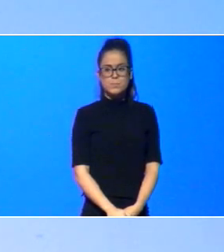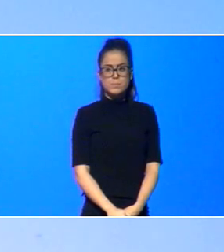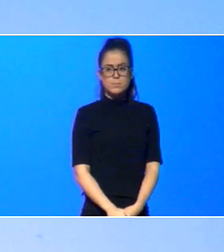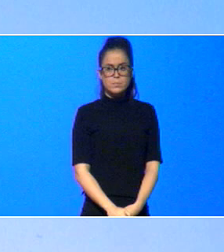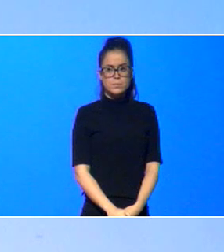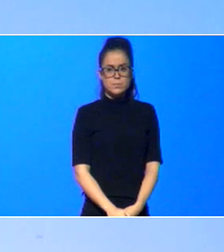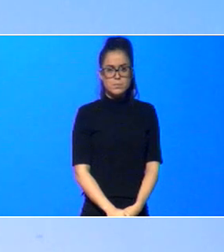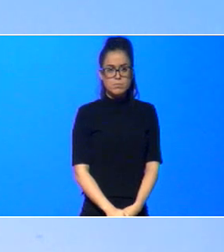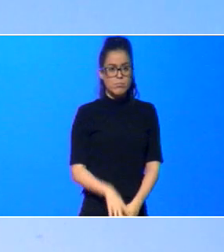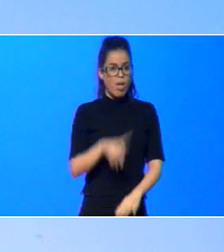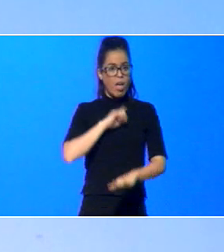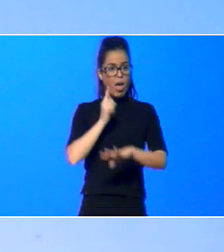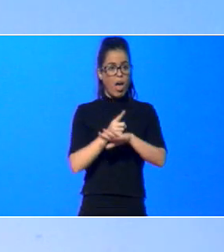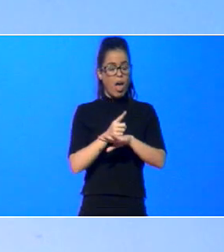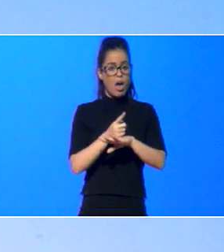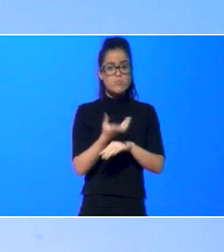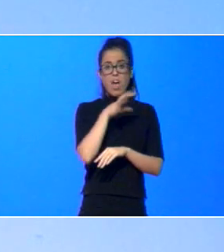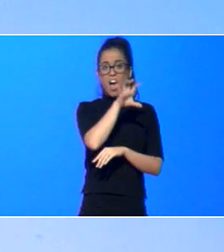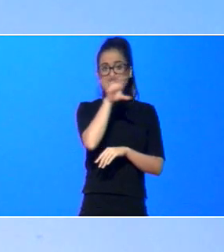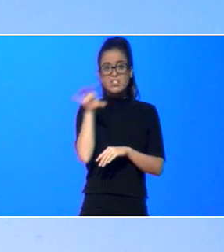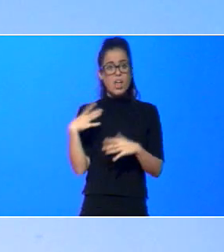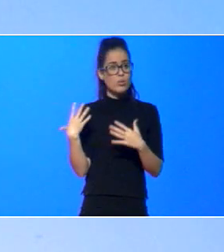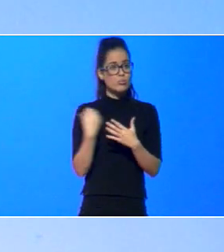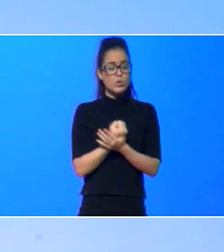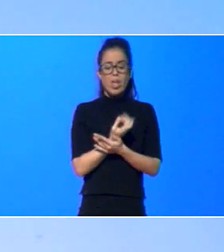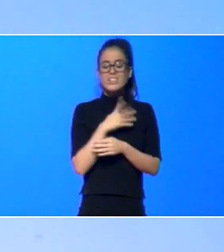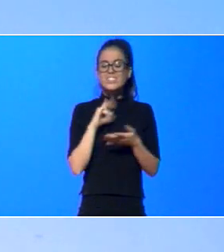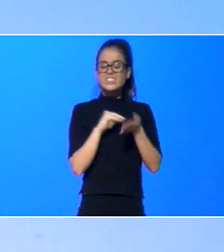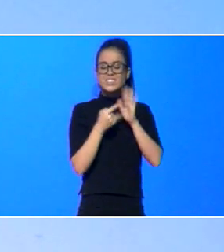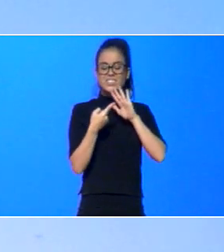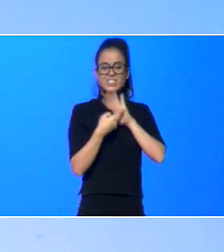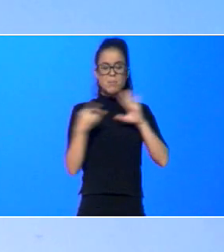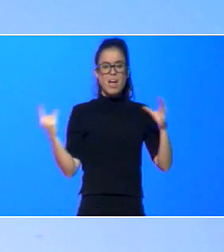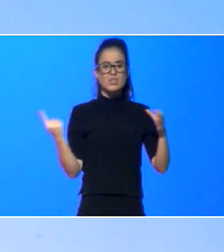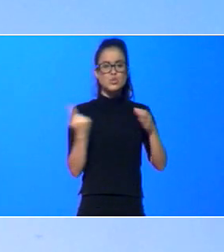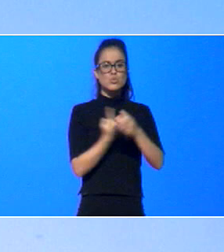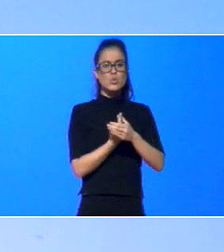obliga a los Estados partes a asegurar un sistema de educación inclusivo